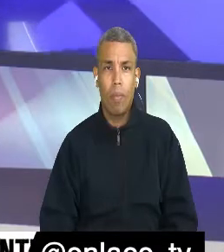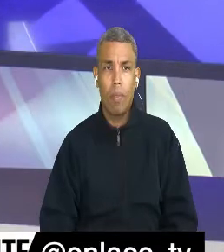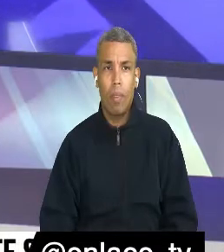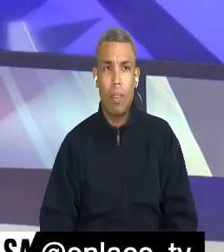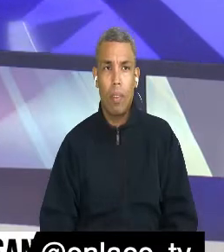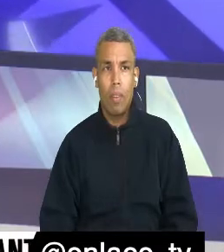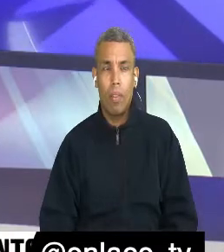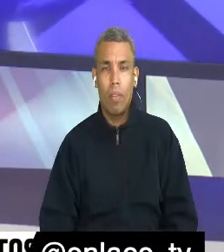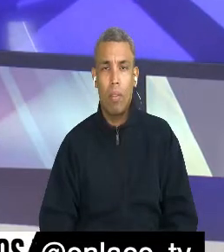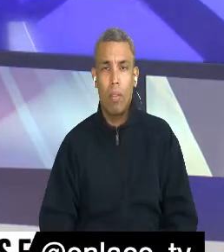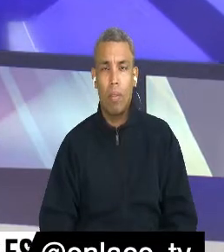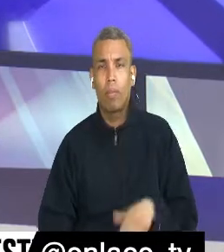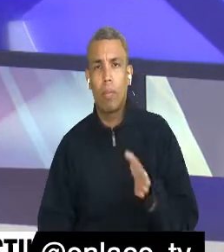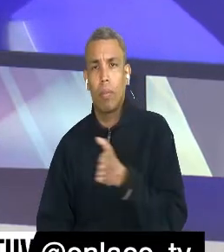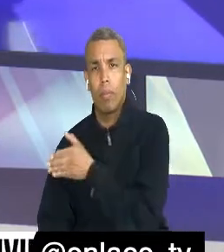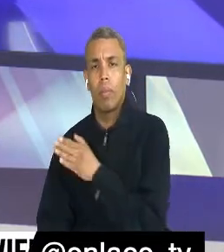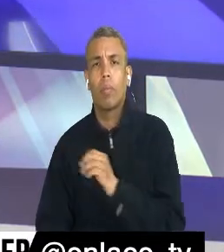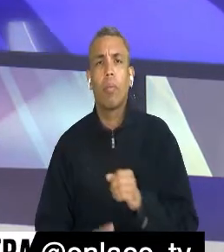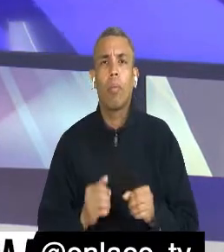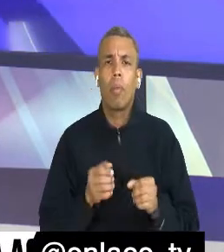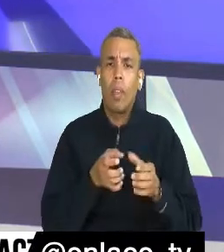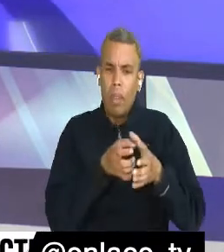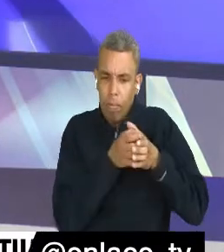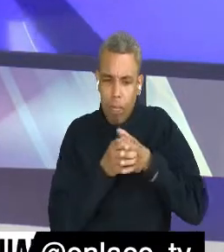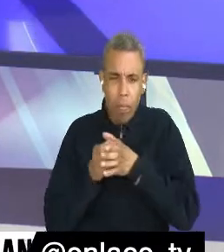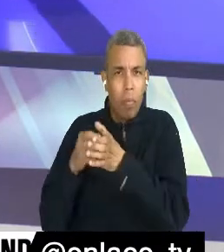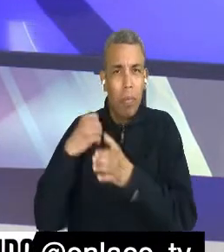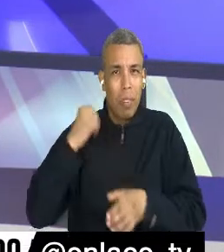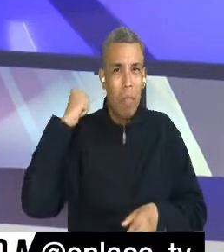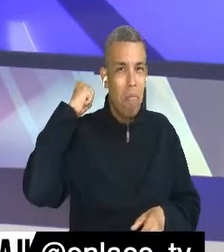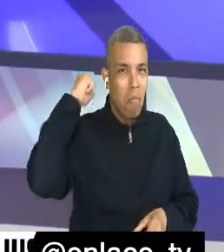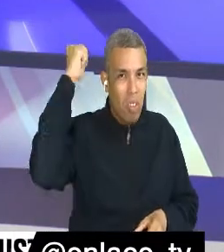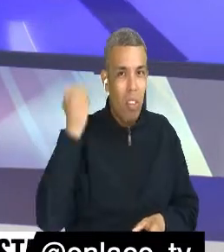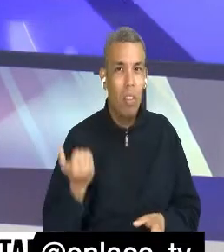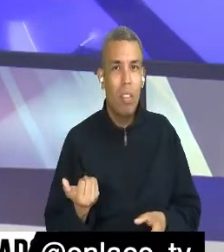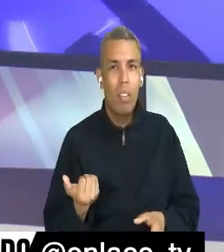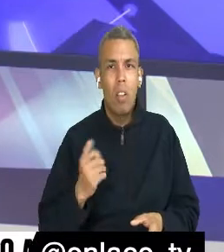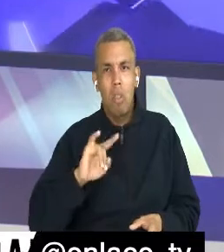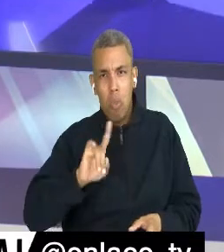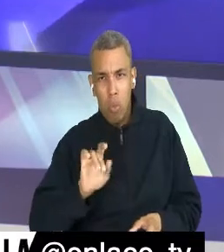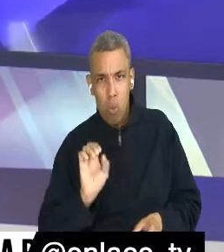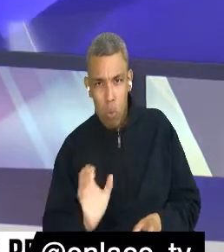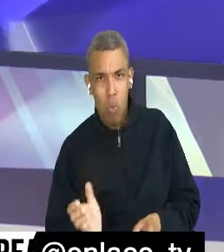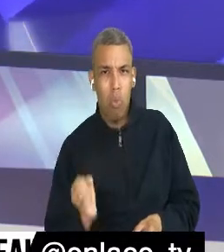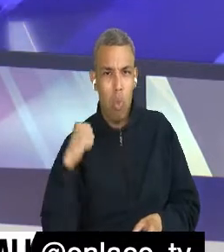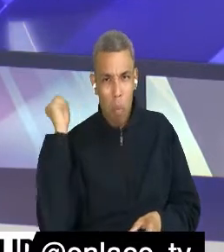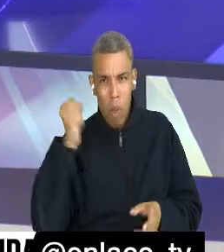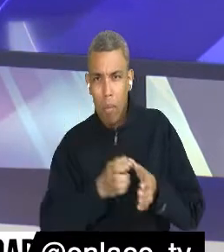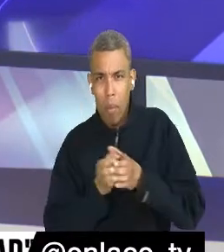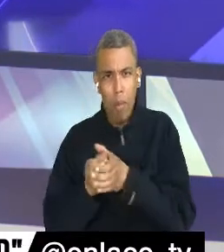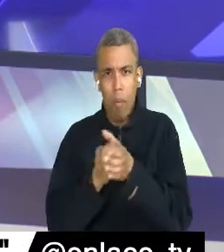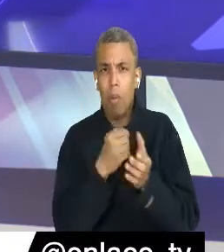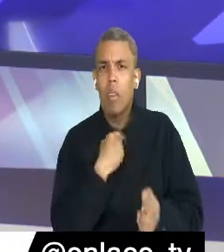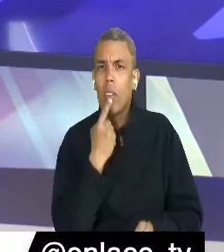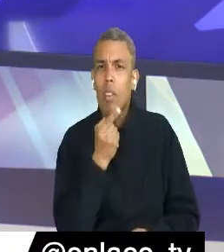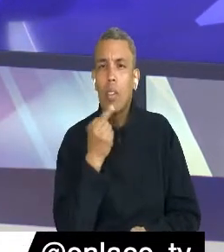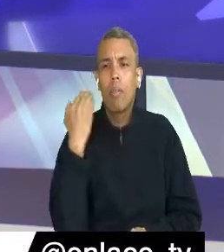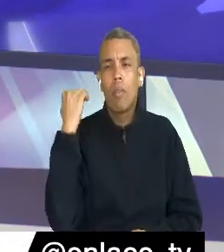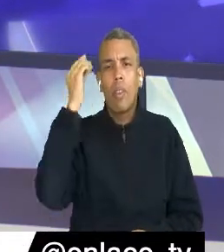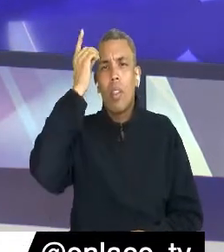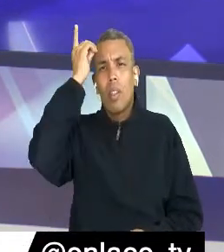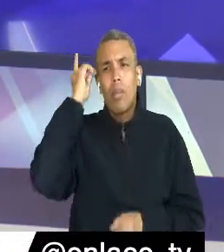Dirigentes sindicales y políticos reaccionaron a las conclusiones de la reunión realizada entre el alcalde de Barranca Bermeja y el presidente de Ecopetrol la tarde-noche de este